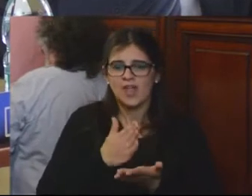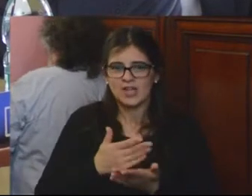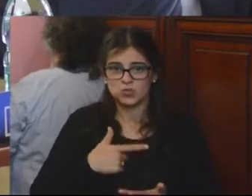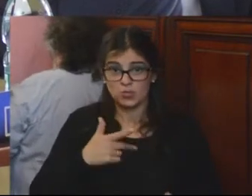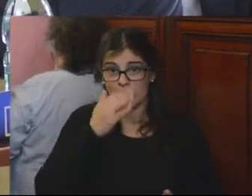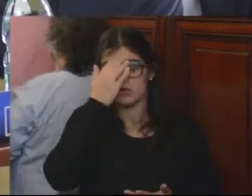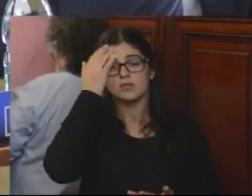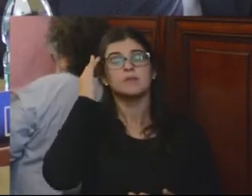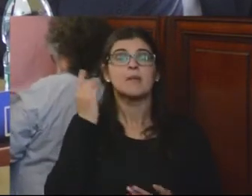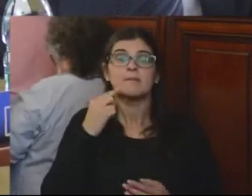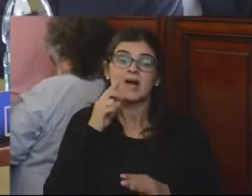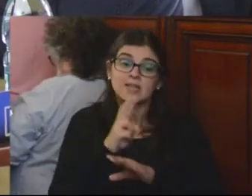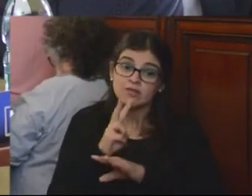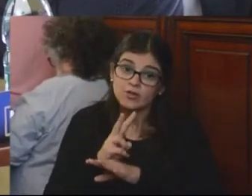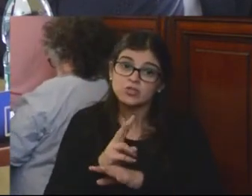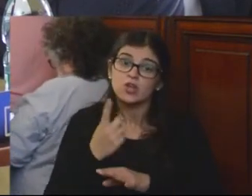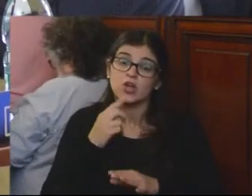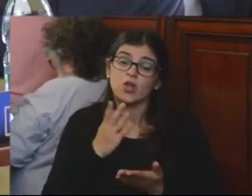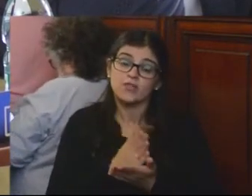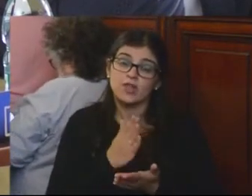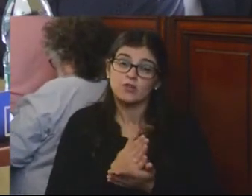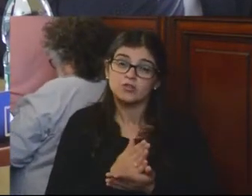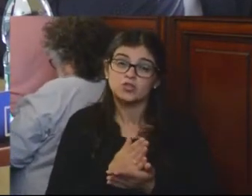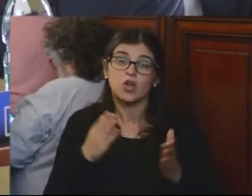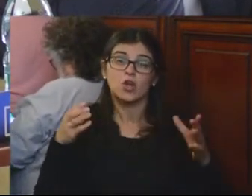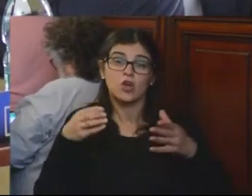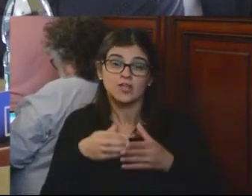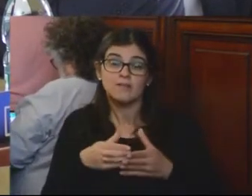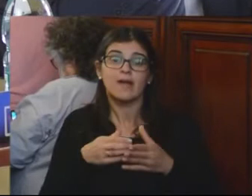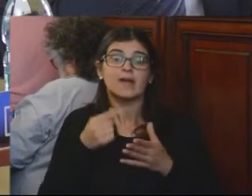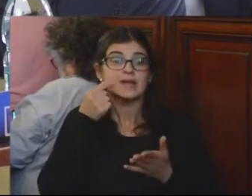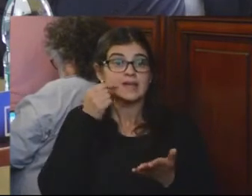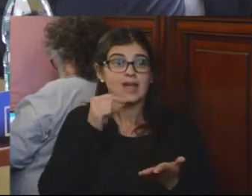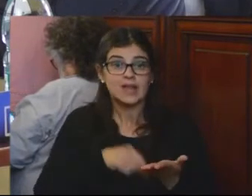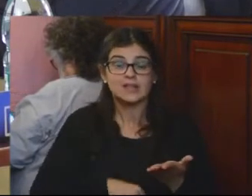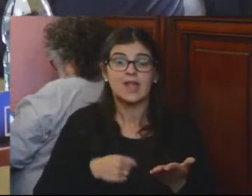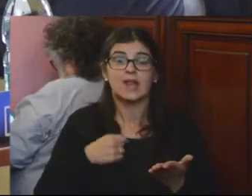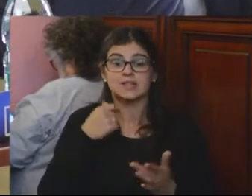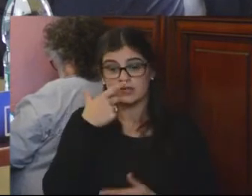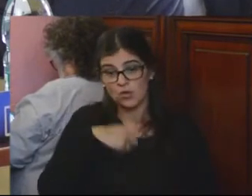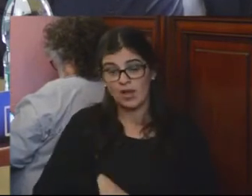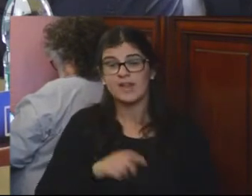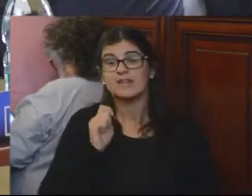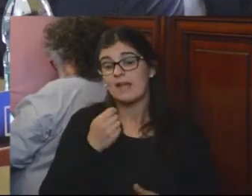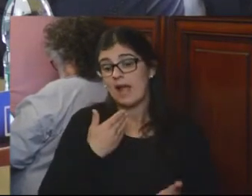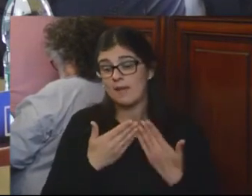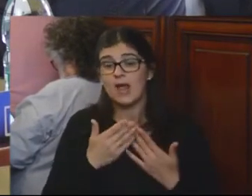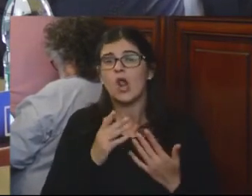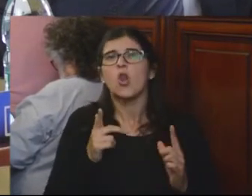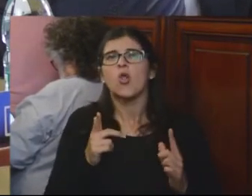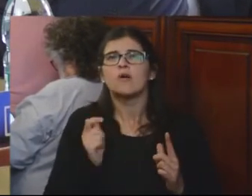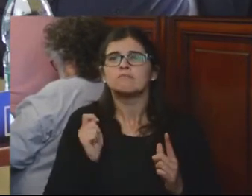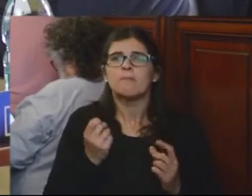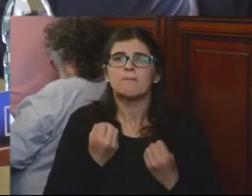para un defensor sin atenuantes de los derechos y colectivos y las garantías individuales como quien habla no existe razón alguna